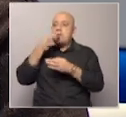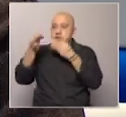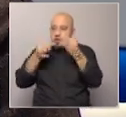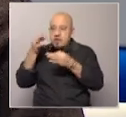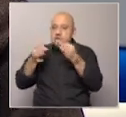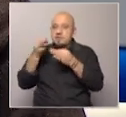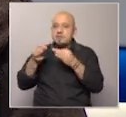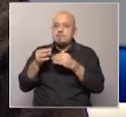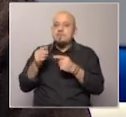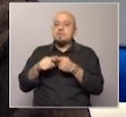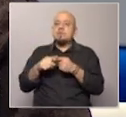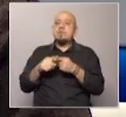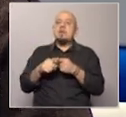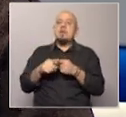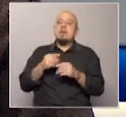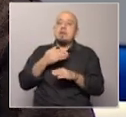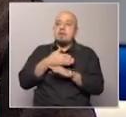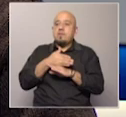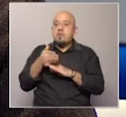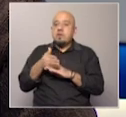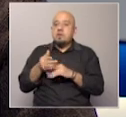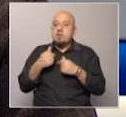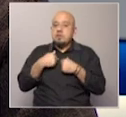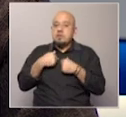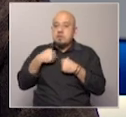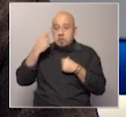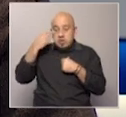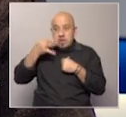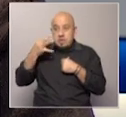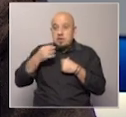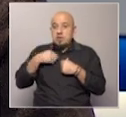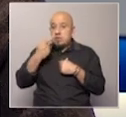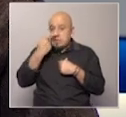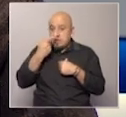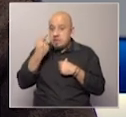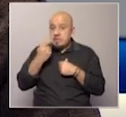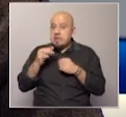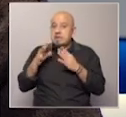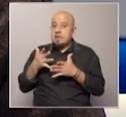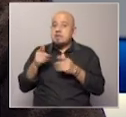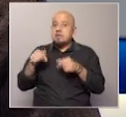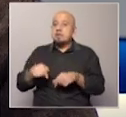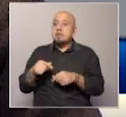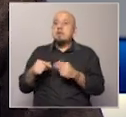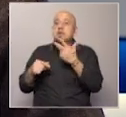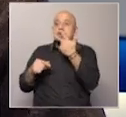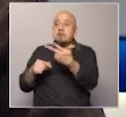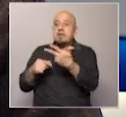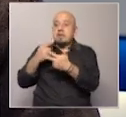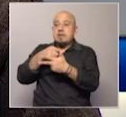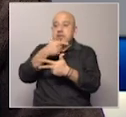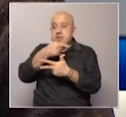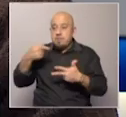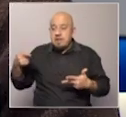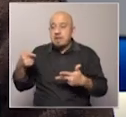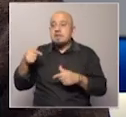y especies está la parte que nos que nos realmente no nos interesa que son estas primeras tres semanas entre en la oración y